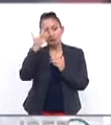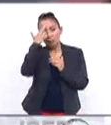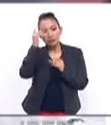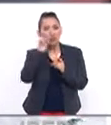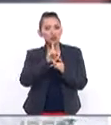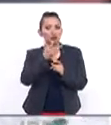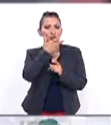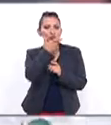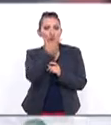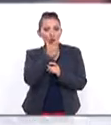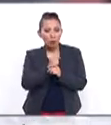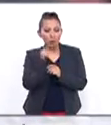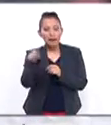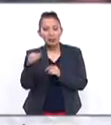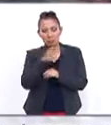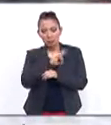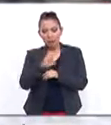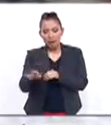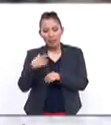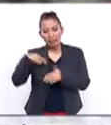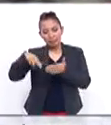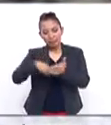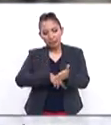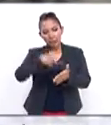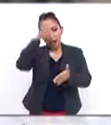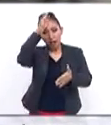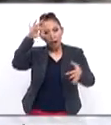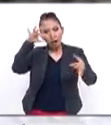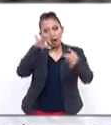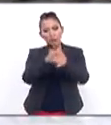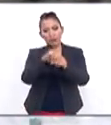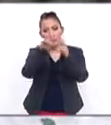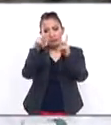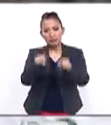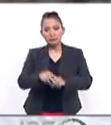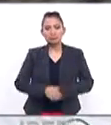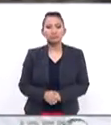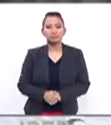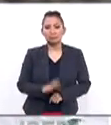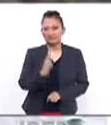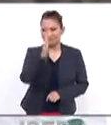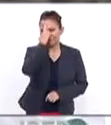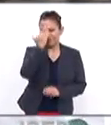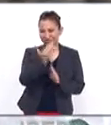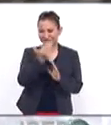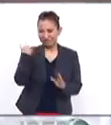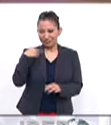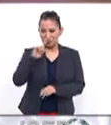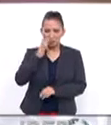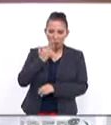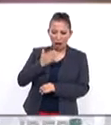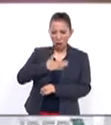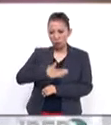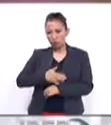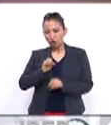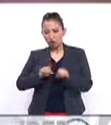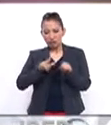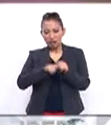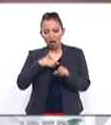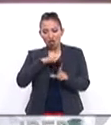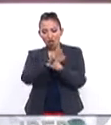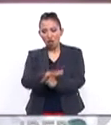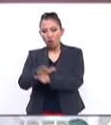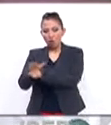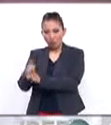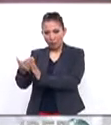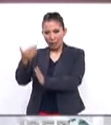las mujeres y hombres que hicieron posible la firma de los acuerdos de paz. Recordemos que ante las injusticias sociales y represiones